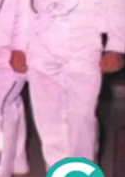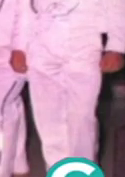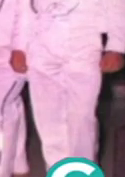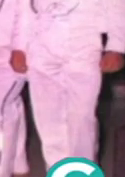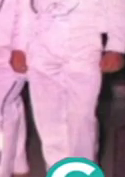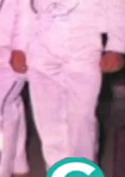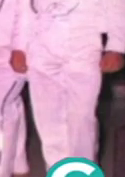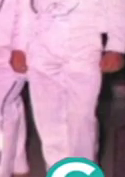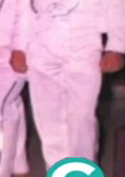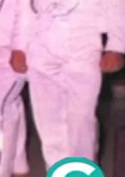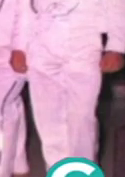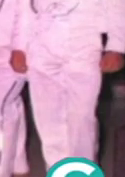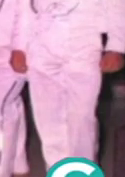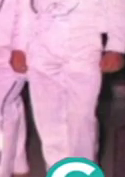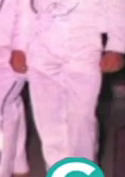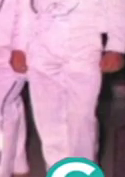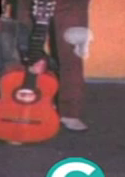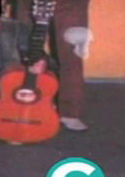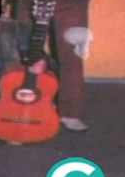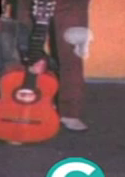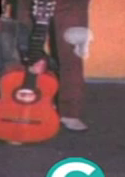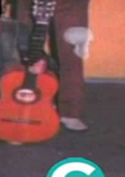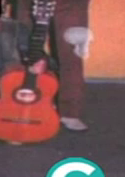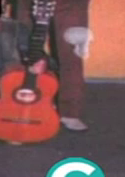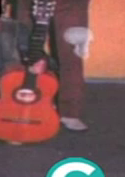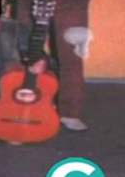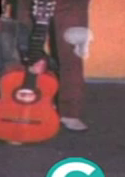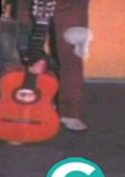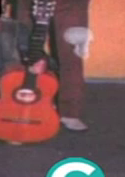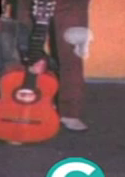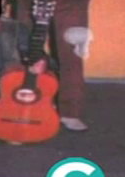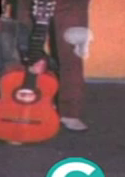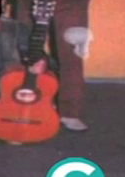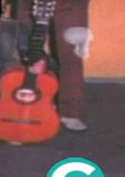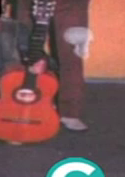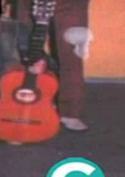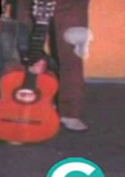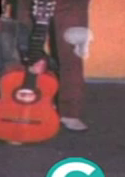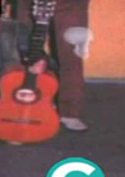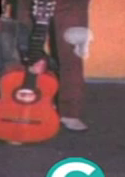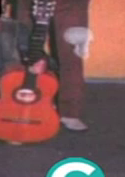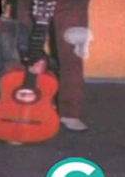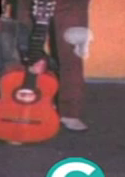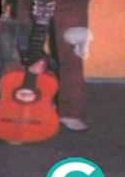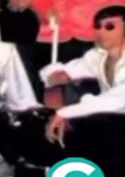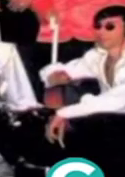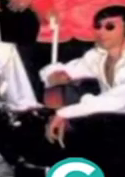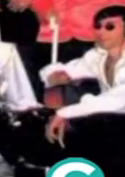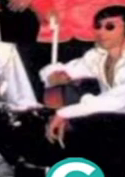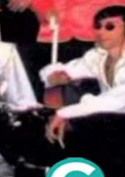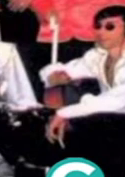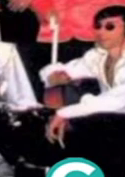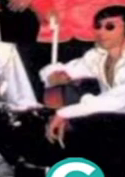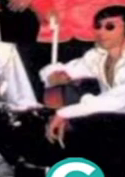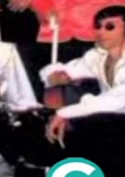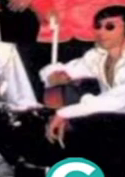droga. Estoy hecho polvo sin ganas de vivir, no soy ni la sombra del que